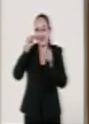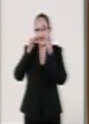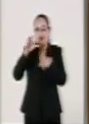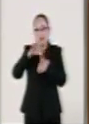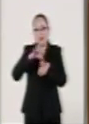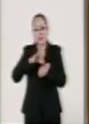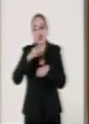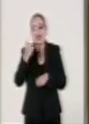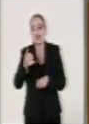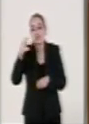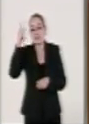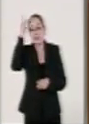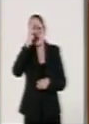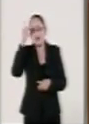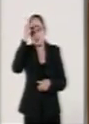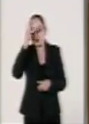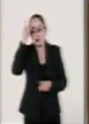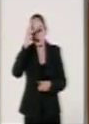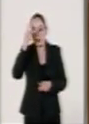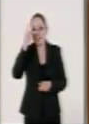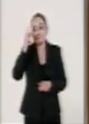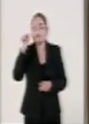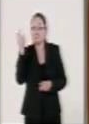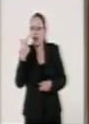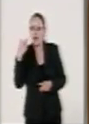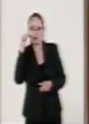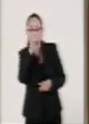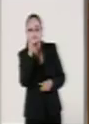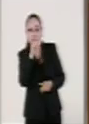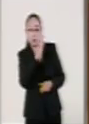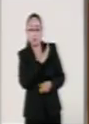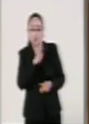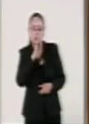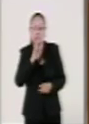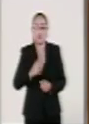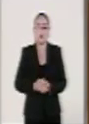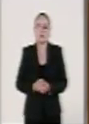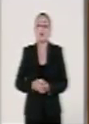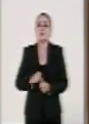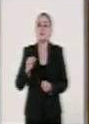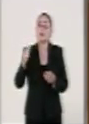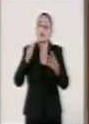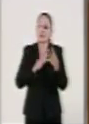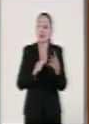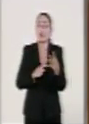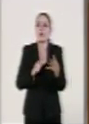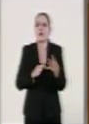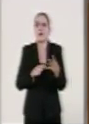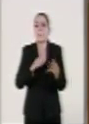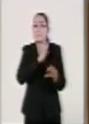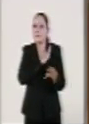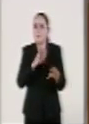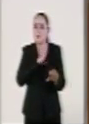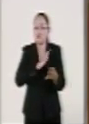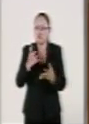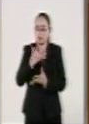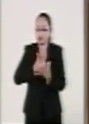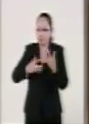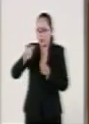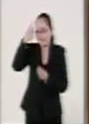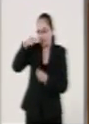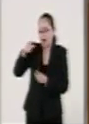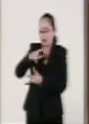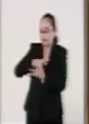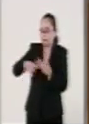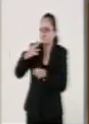y psicológica de que demande su condición. D. actuar a favor de la reparación del daño.